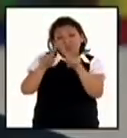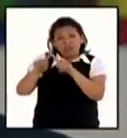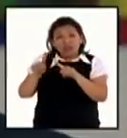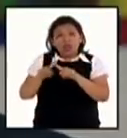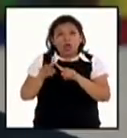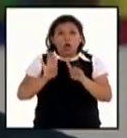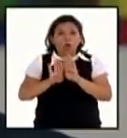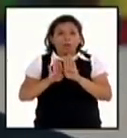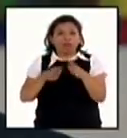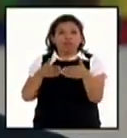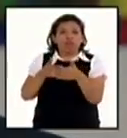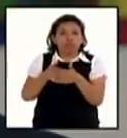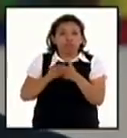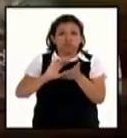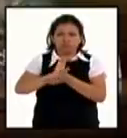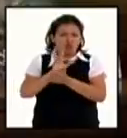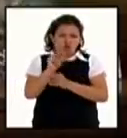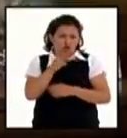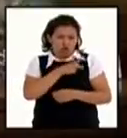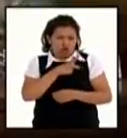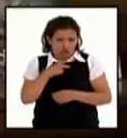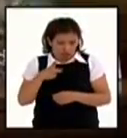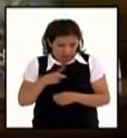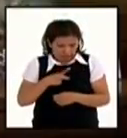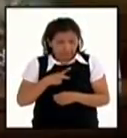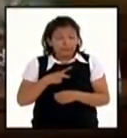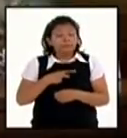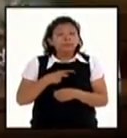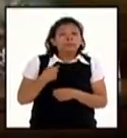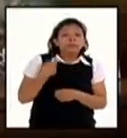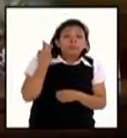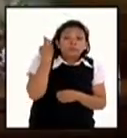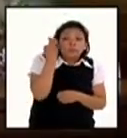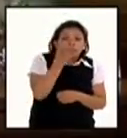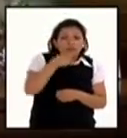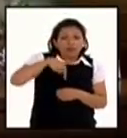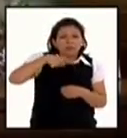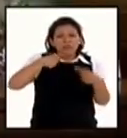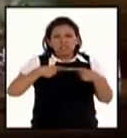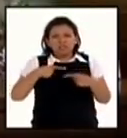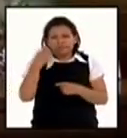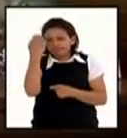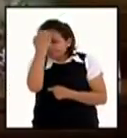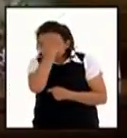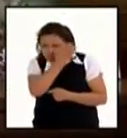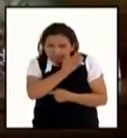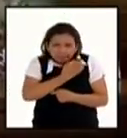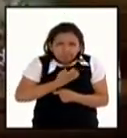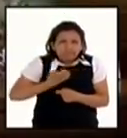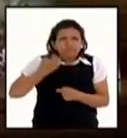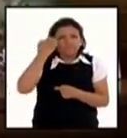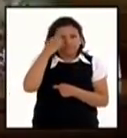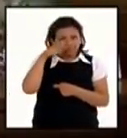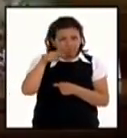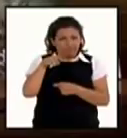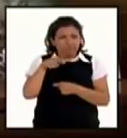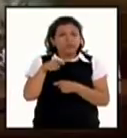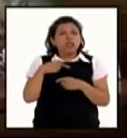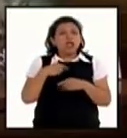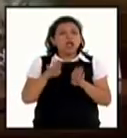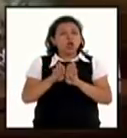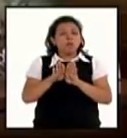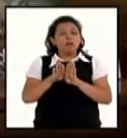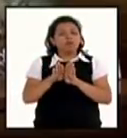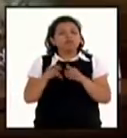deben discriminar, ¿no? En ese sentido, nosotros hemos analizado este caso y hemos establecido un